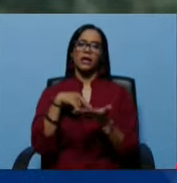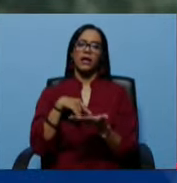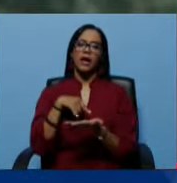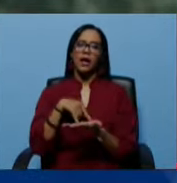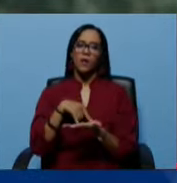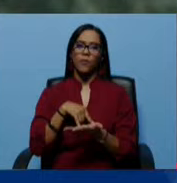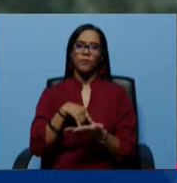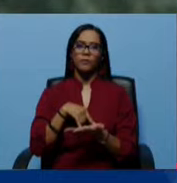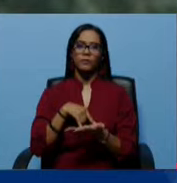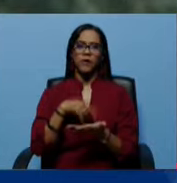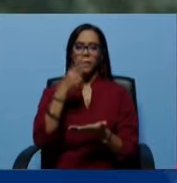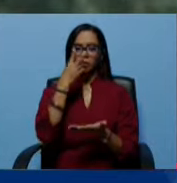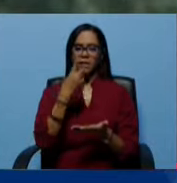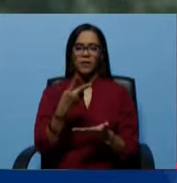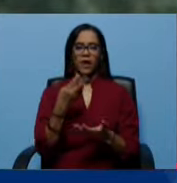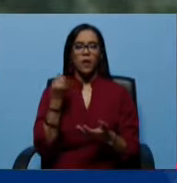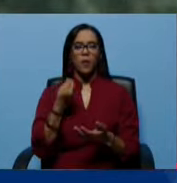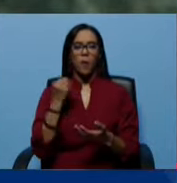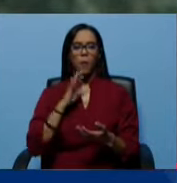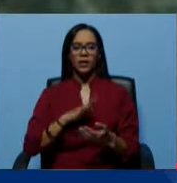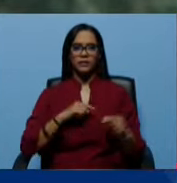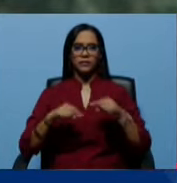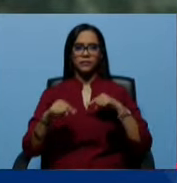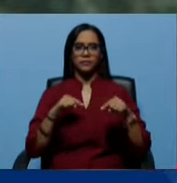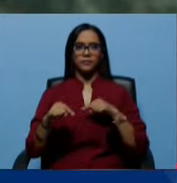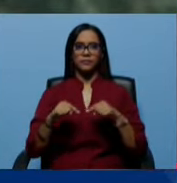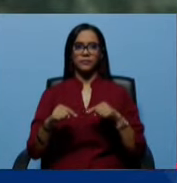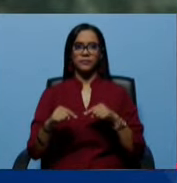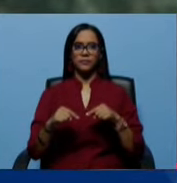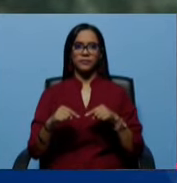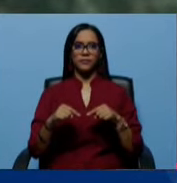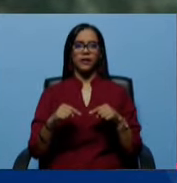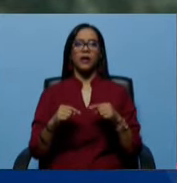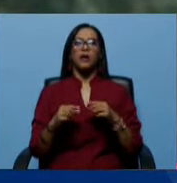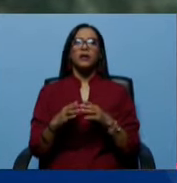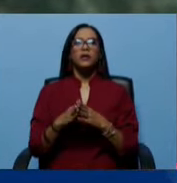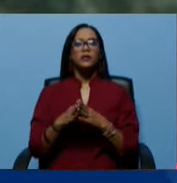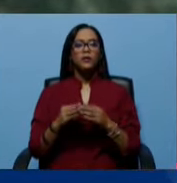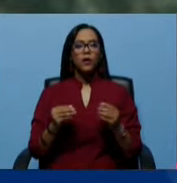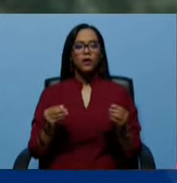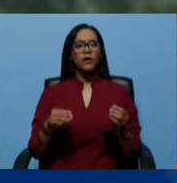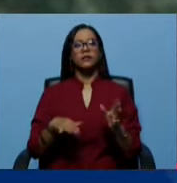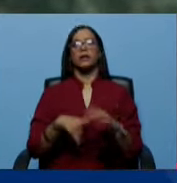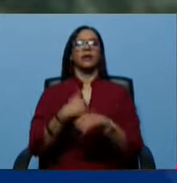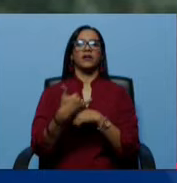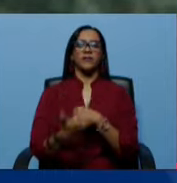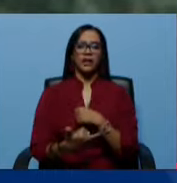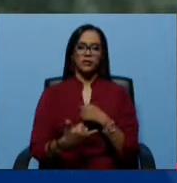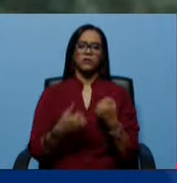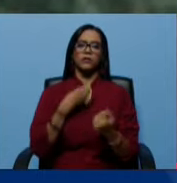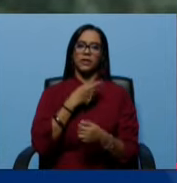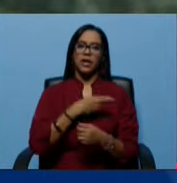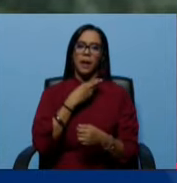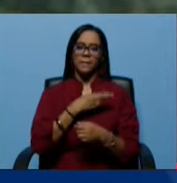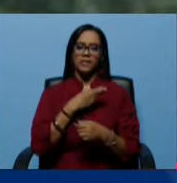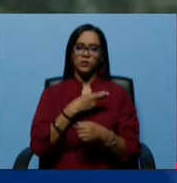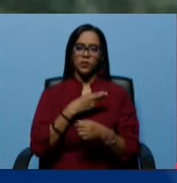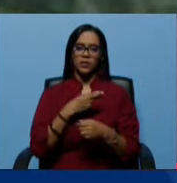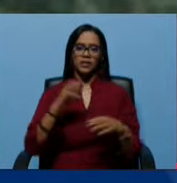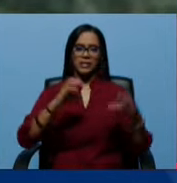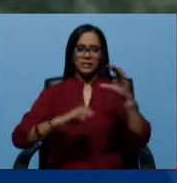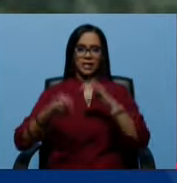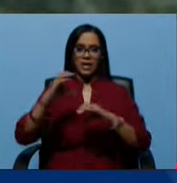ustedes vean cómo está dirigida toda esta planificación de la gran misión